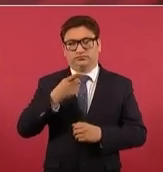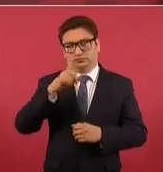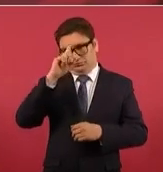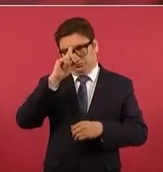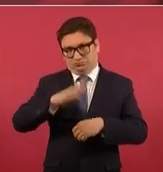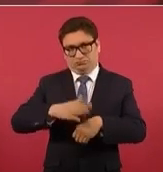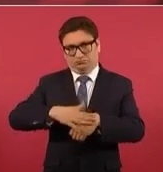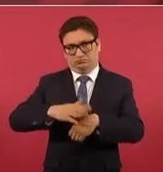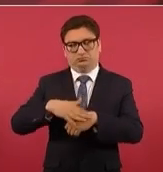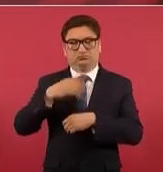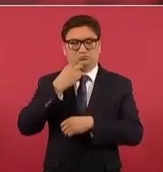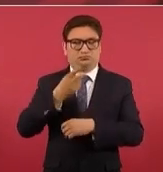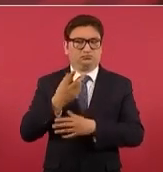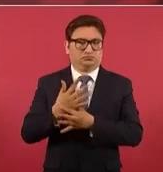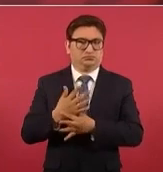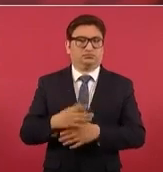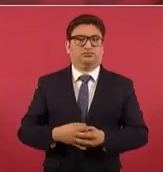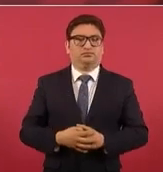manera